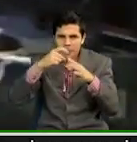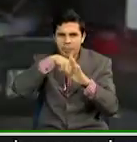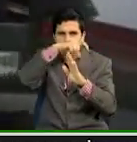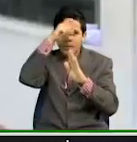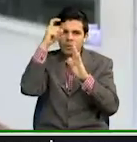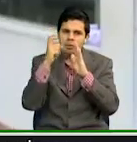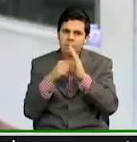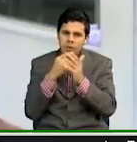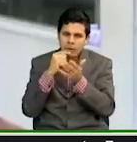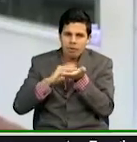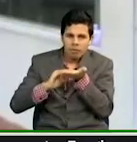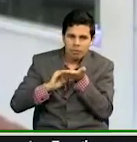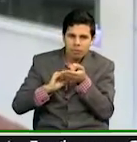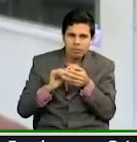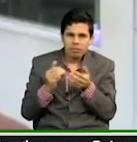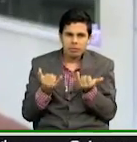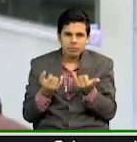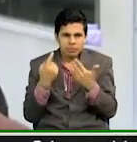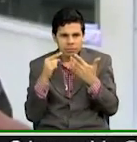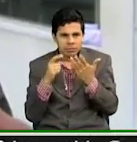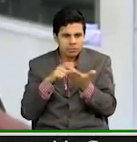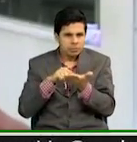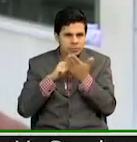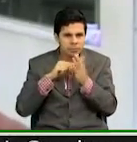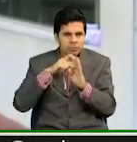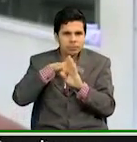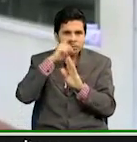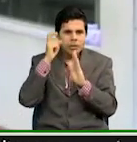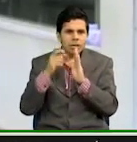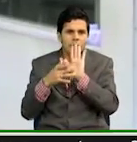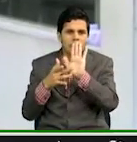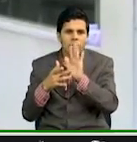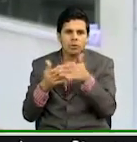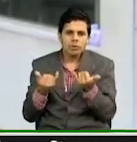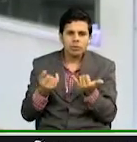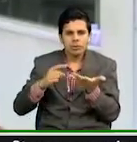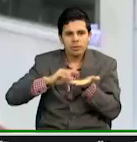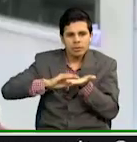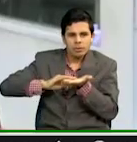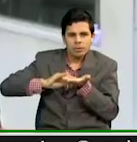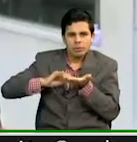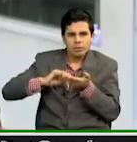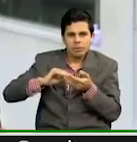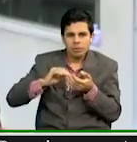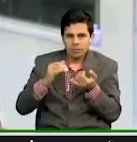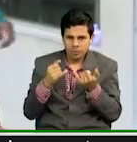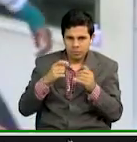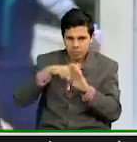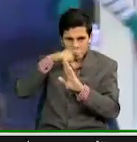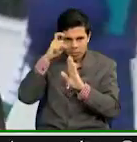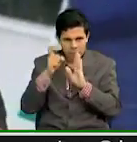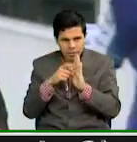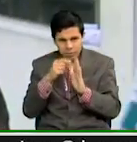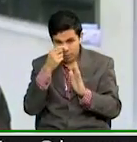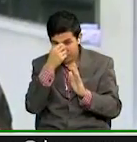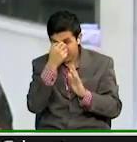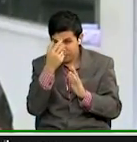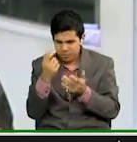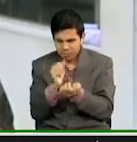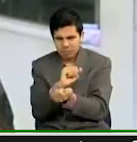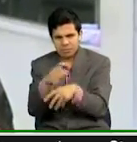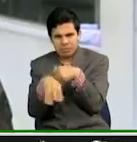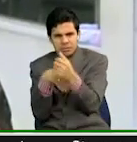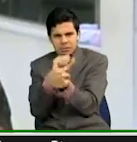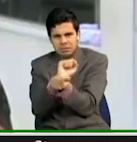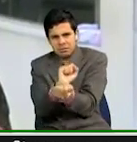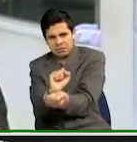expansión de la presencia aproximadamente como a un kilómetro y medio dos kilómetros de la playa de dos personas que fueron ultimadas se encontraron amarradas y